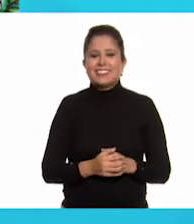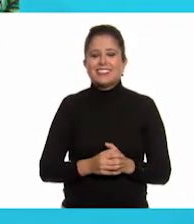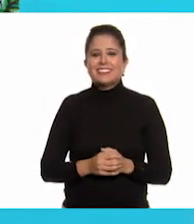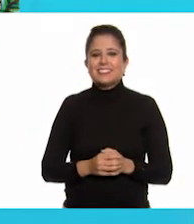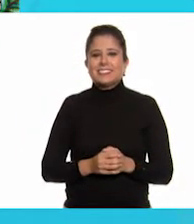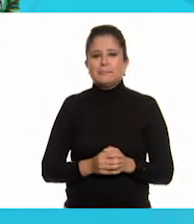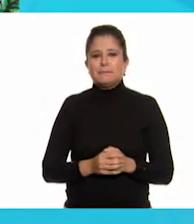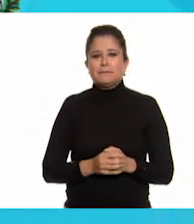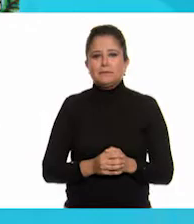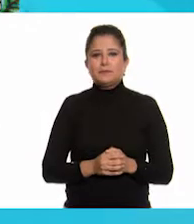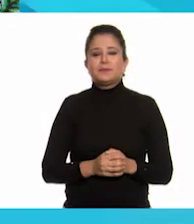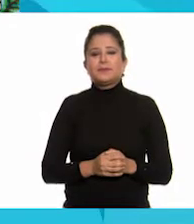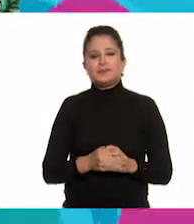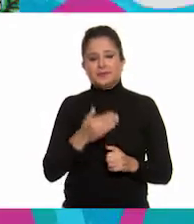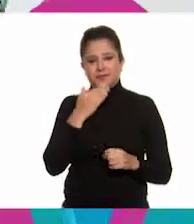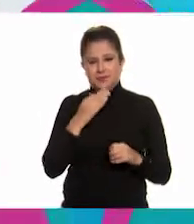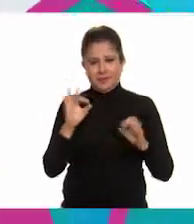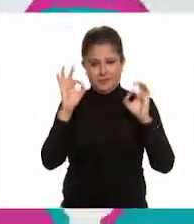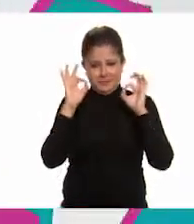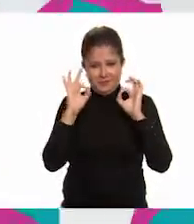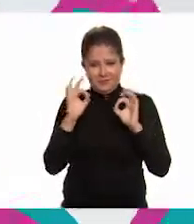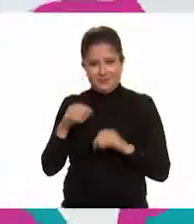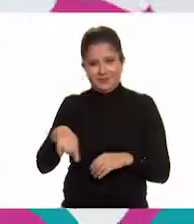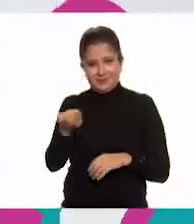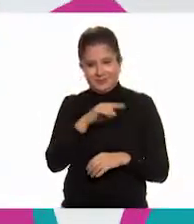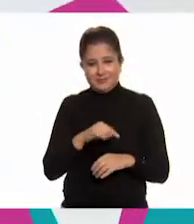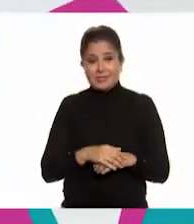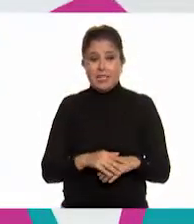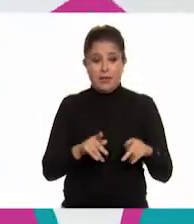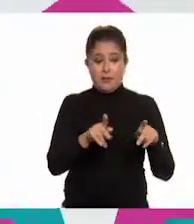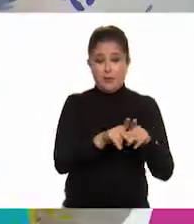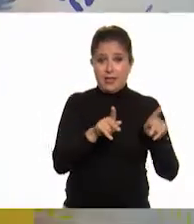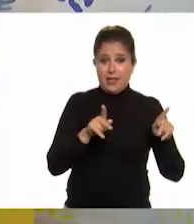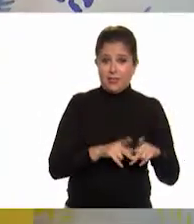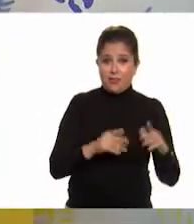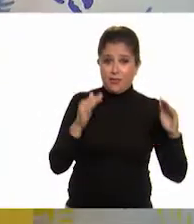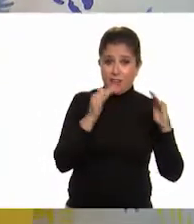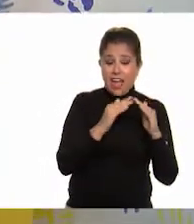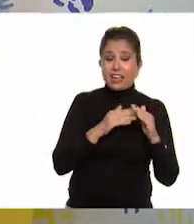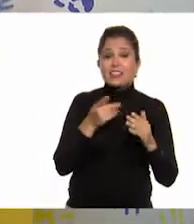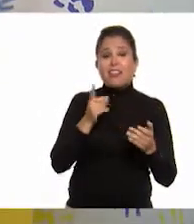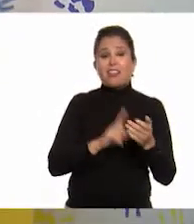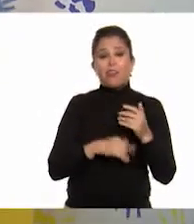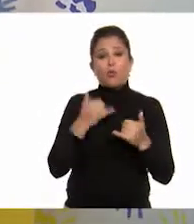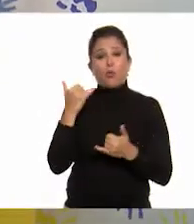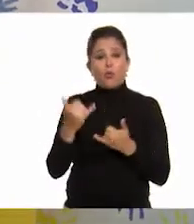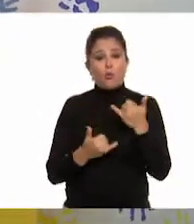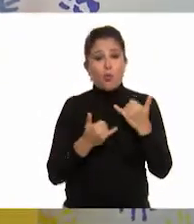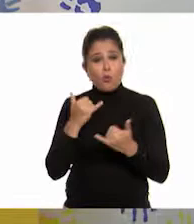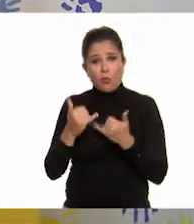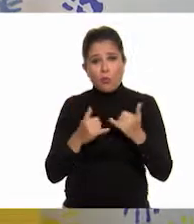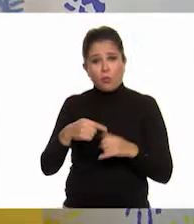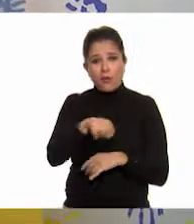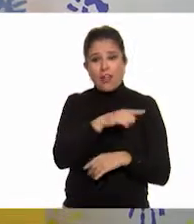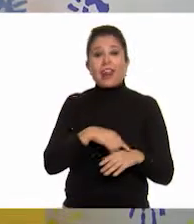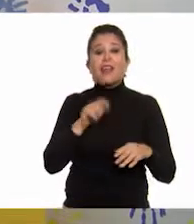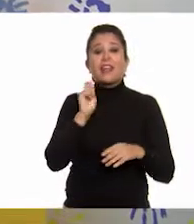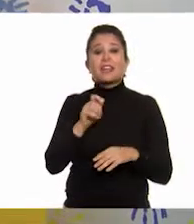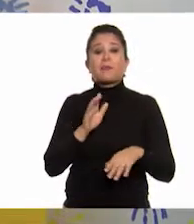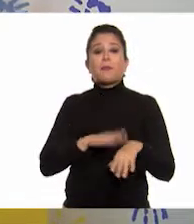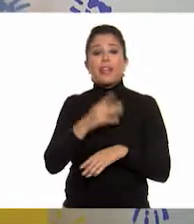Entonces, sí, correcto, Pili. El patio de mi casa se juega con más